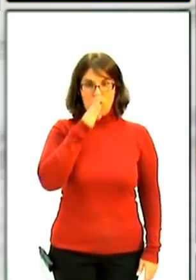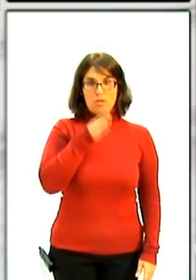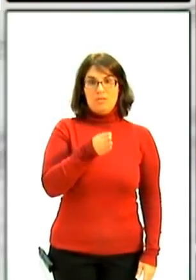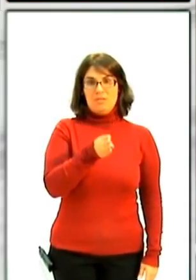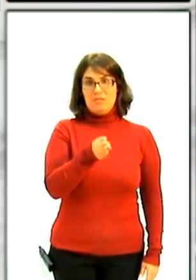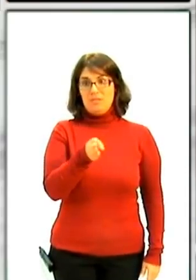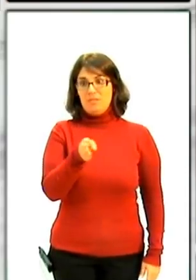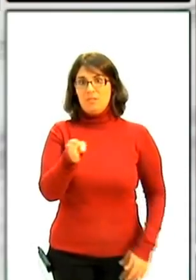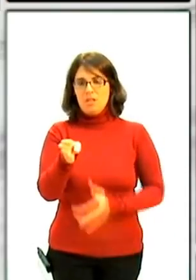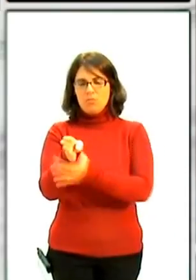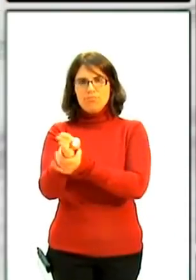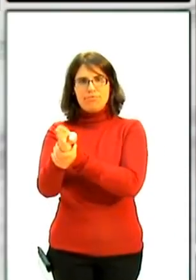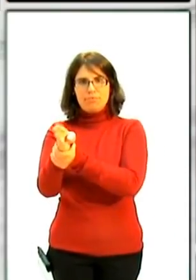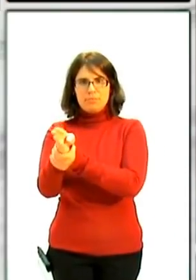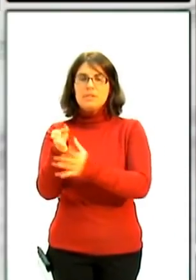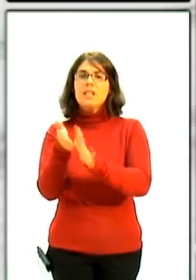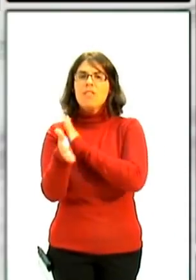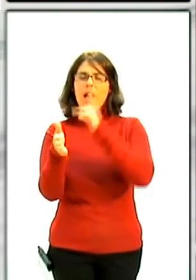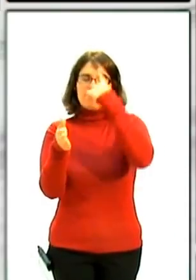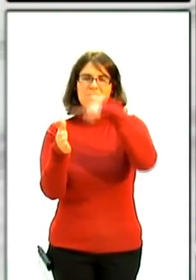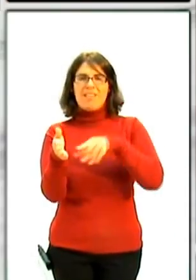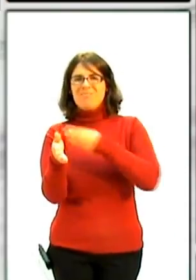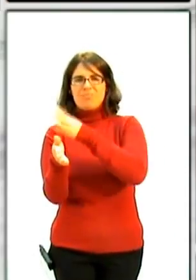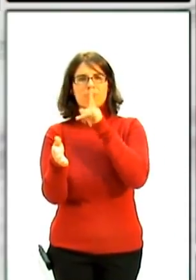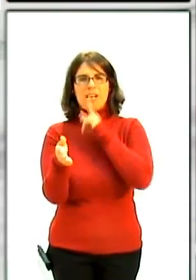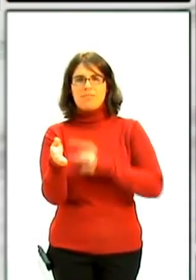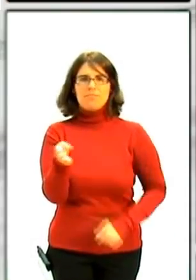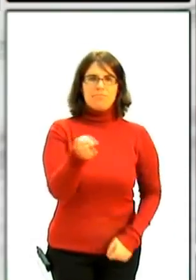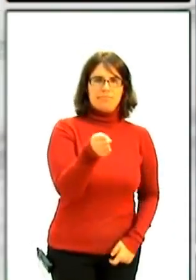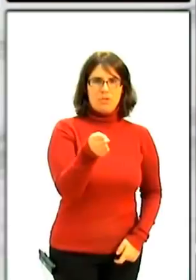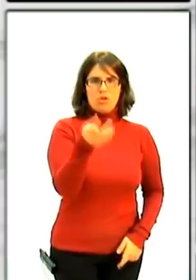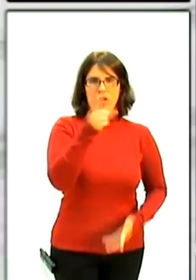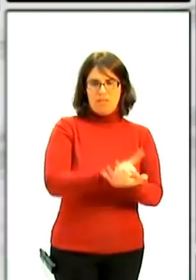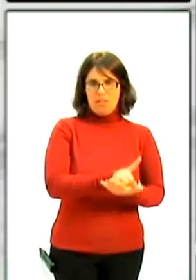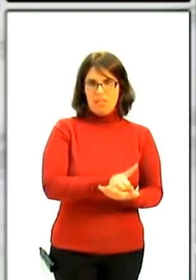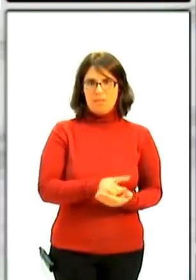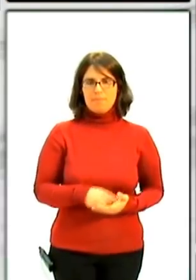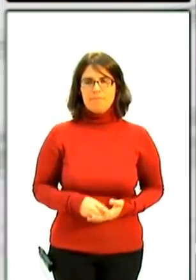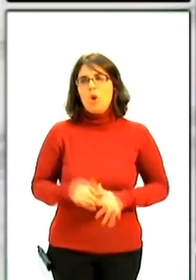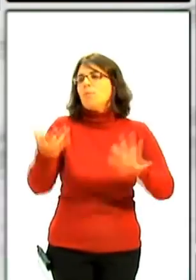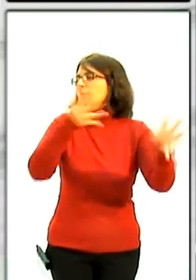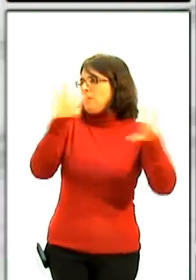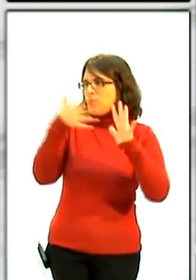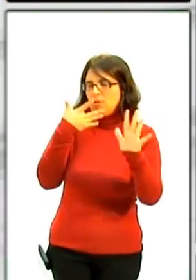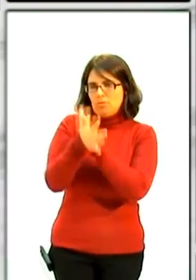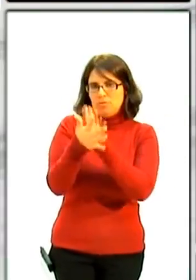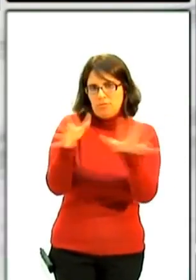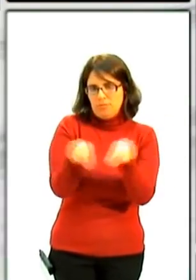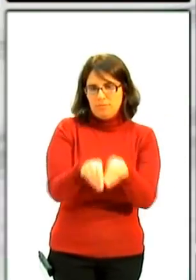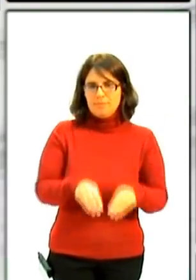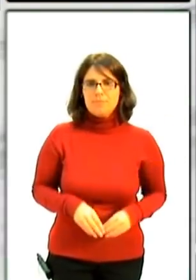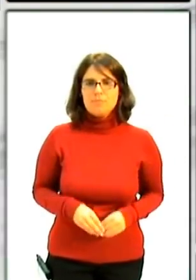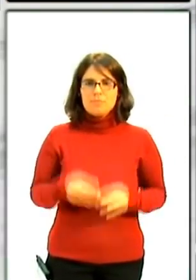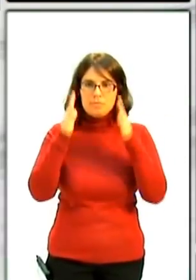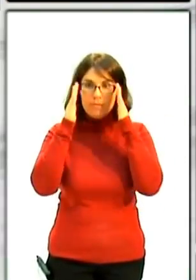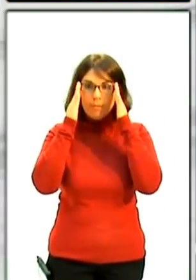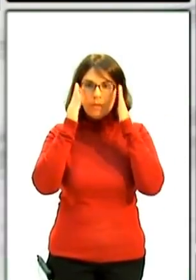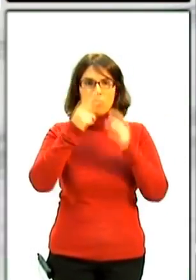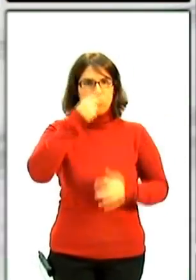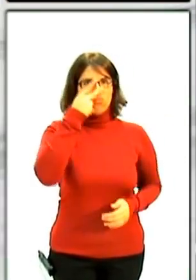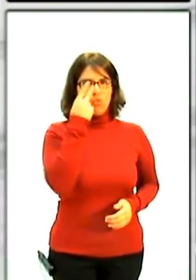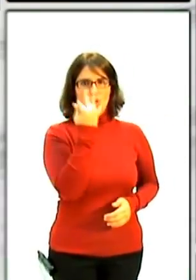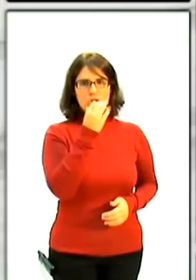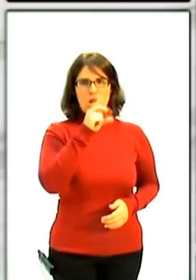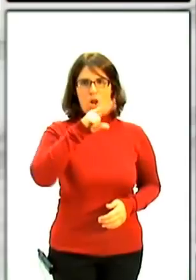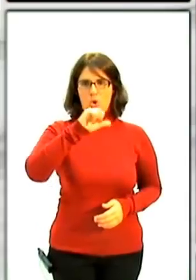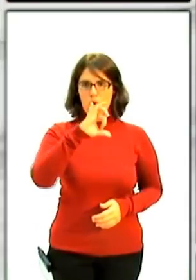inmediatamente el usuario corregiría ese desplazamiento, ¿no? Bueno, esto es una aproximación. Muy interesante, José Luis, porque es